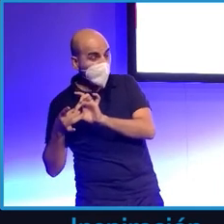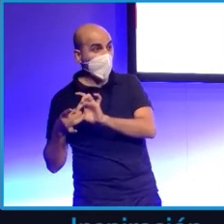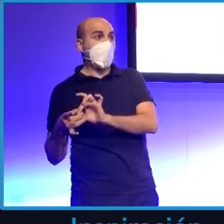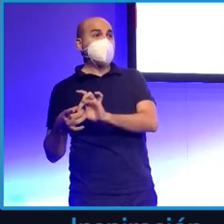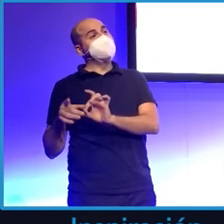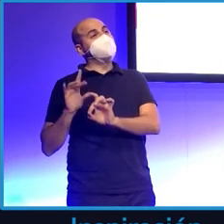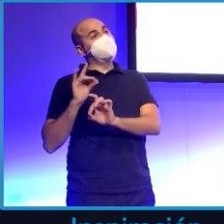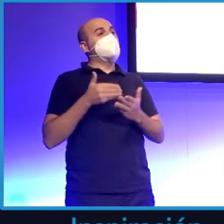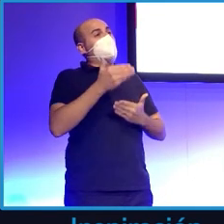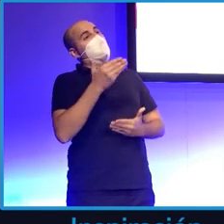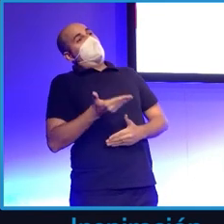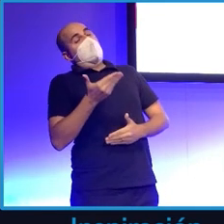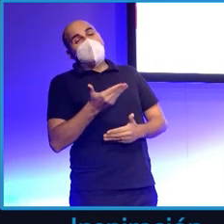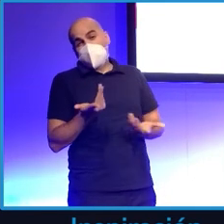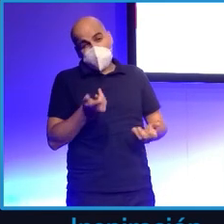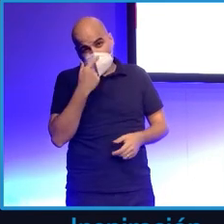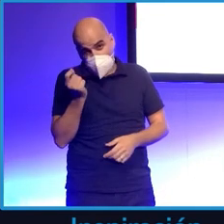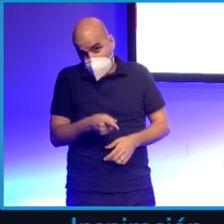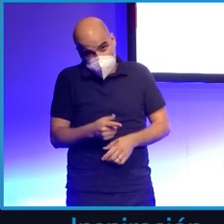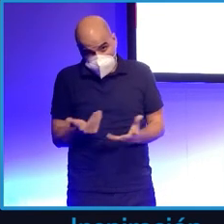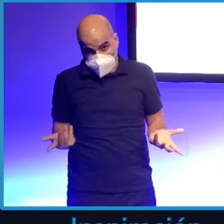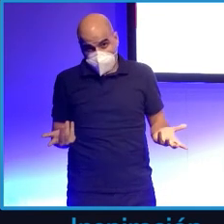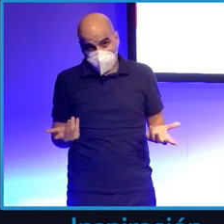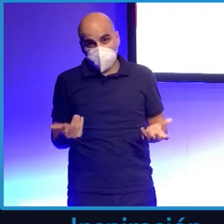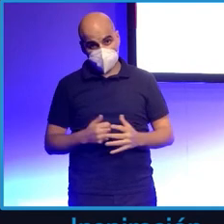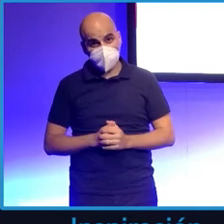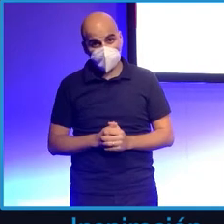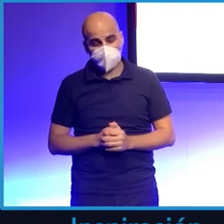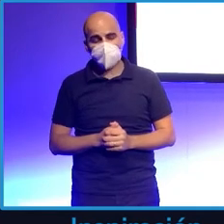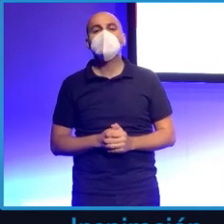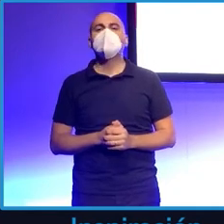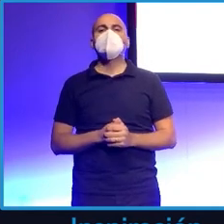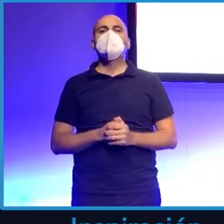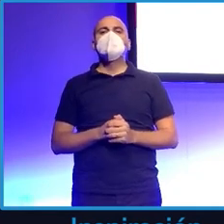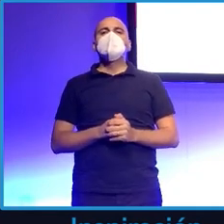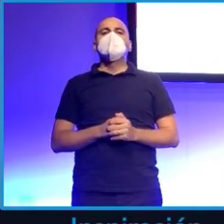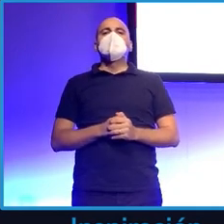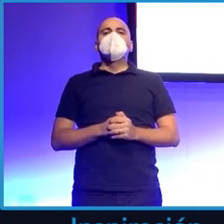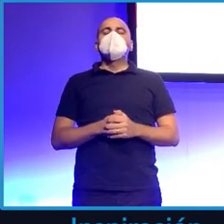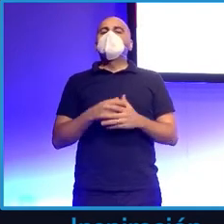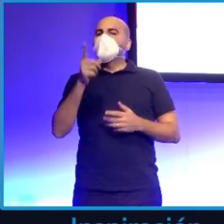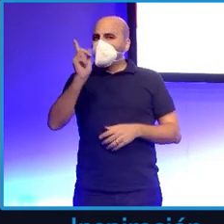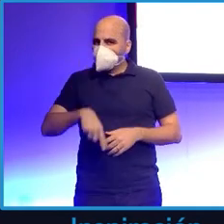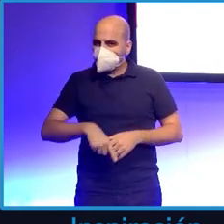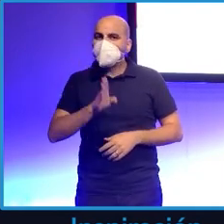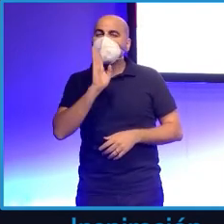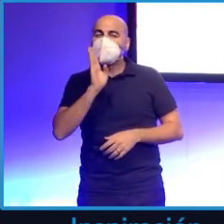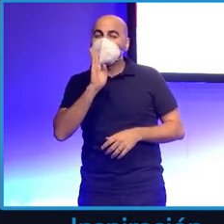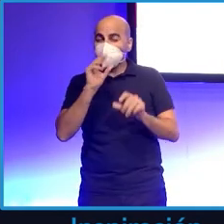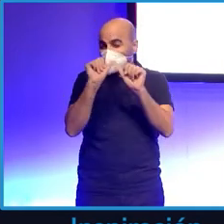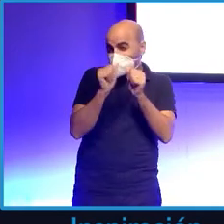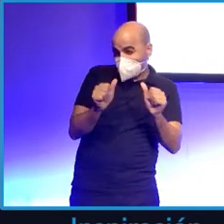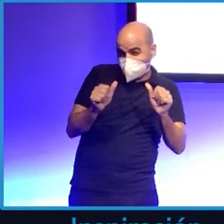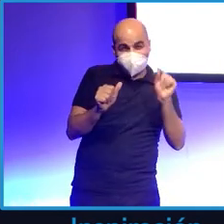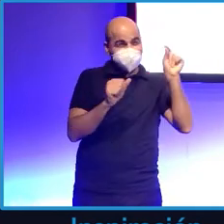potentes la cantidad de enlaces salientes como he visto antes una fórmula de tierra no importa si comparto con